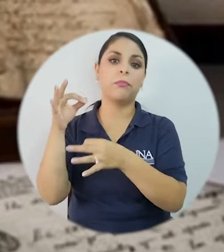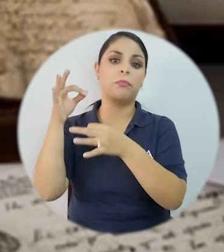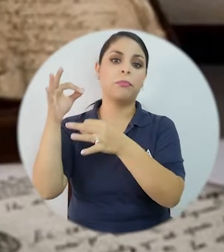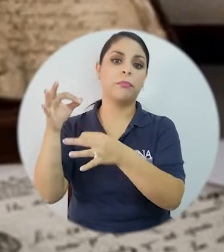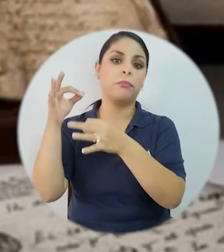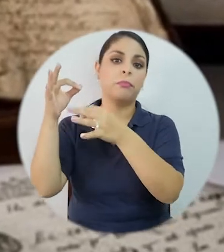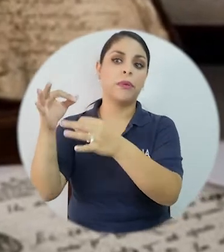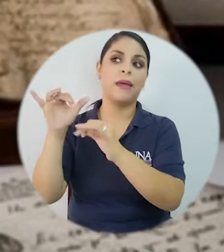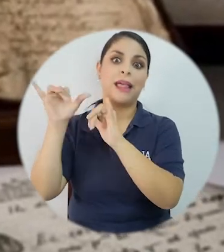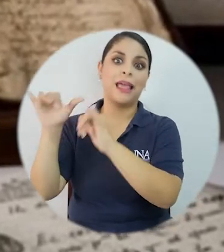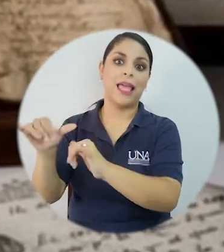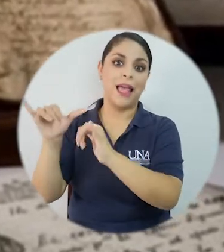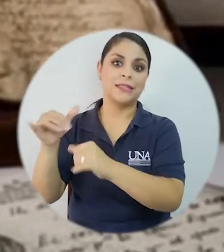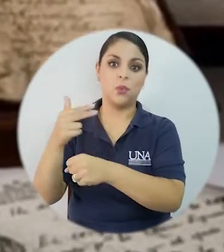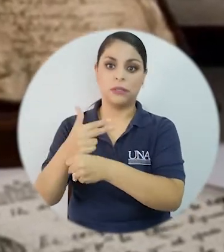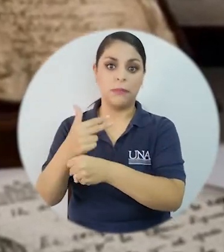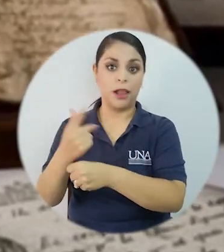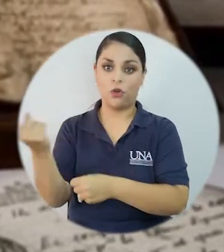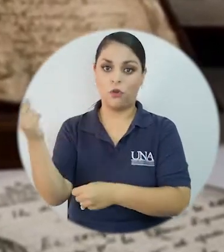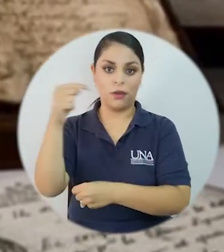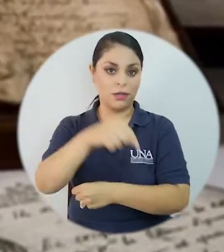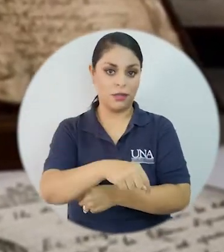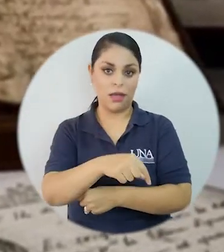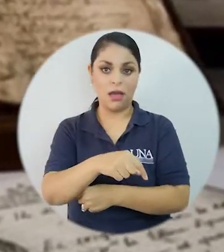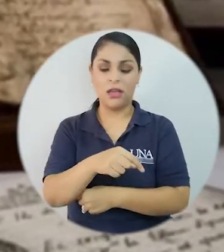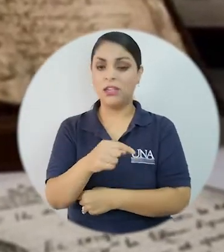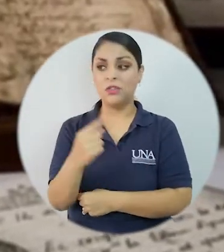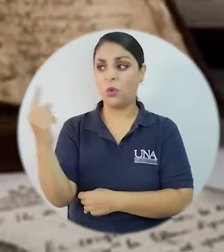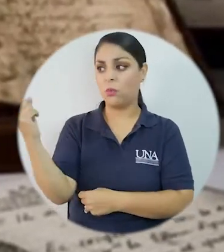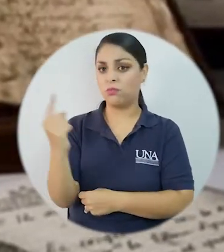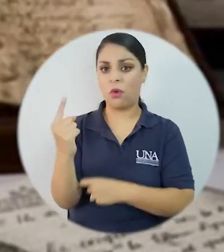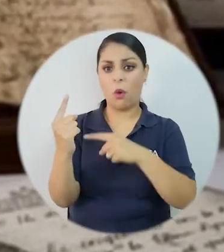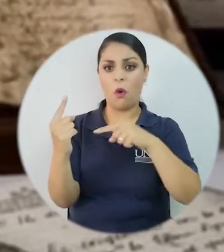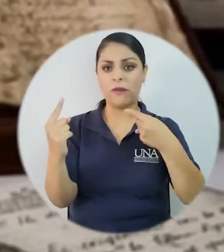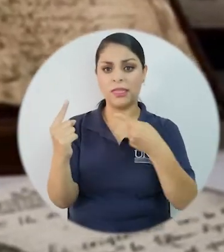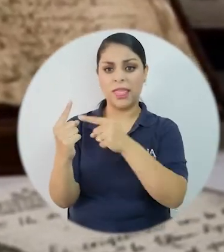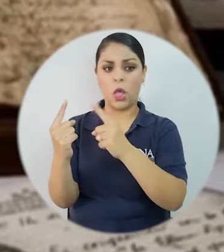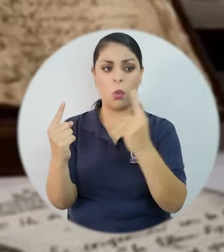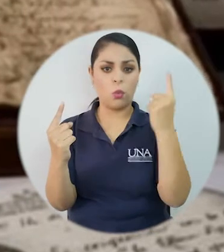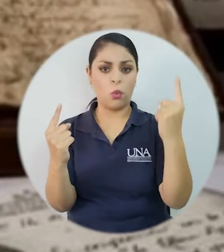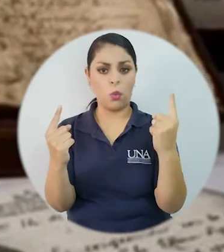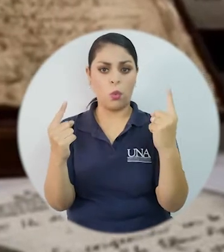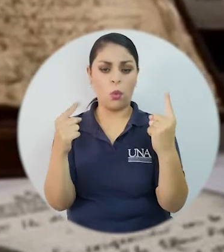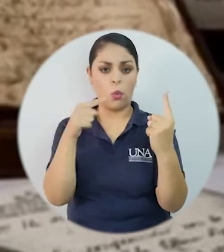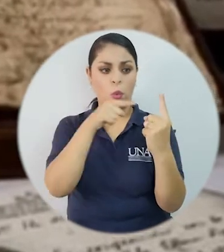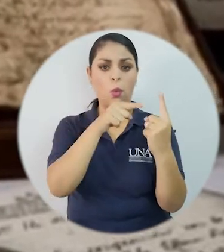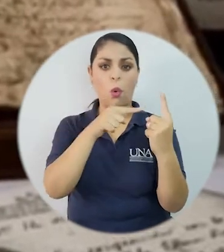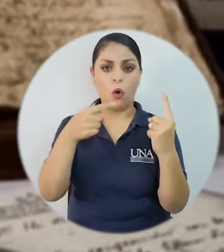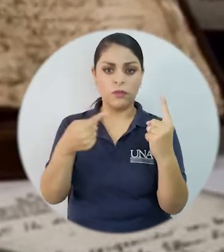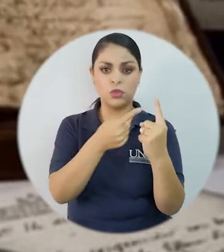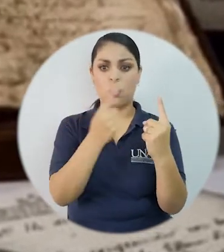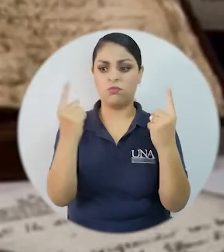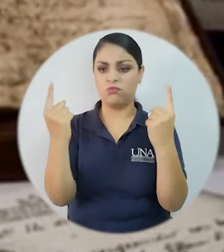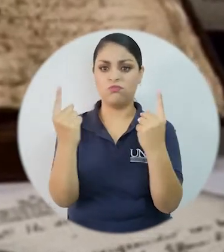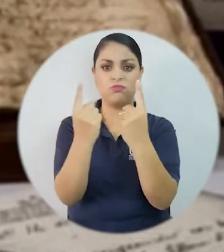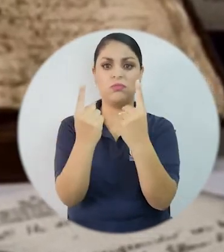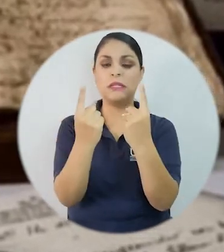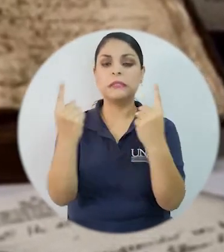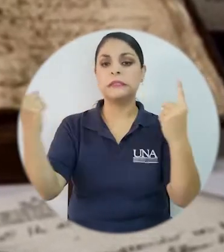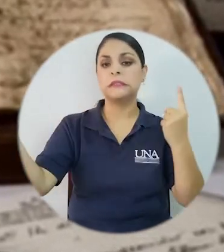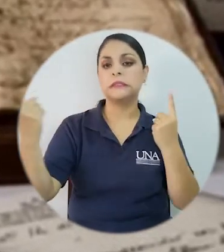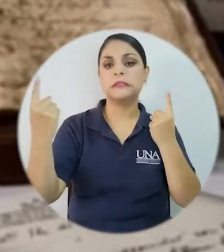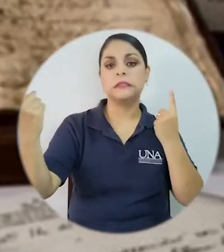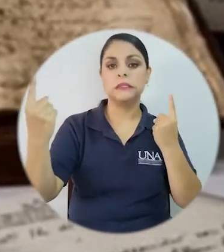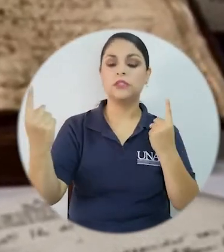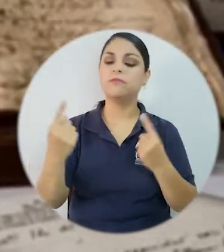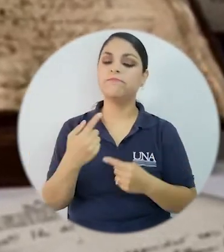alargarlos para estar en Guatemala. No había, ni el ofendido ni el ofensor podía. Entonces, ¿qué pasó? Se arreglaban